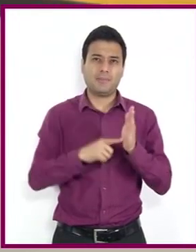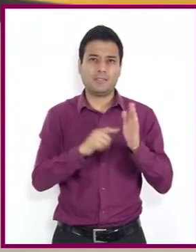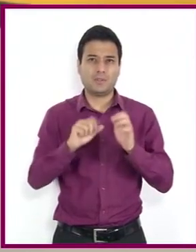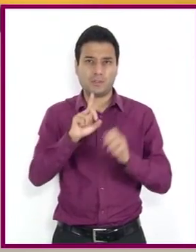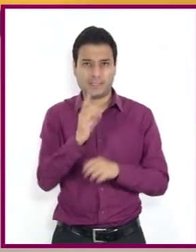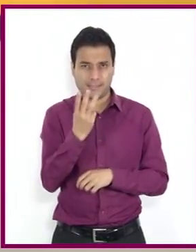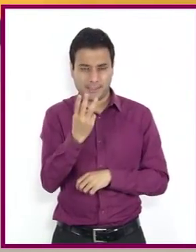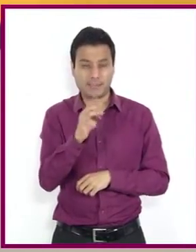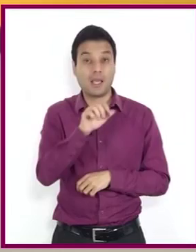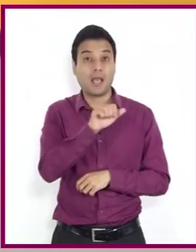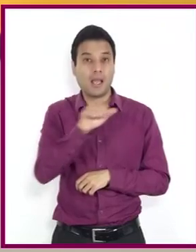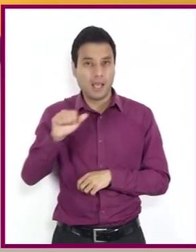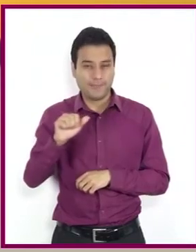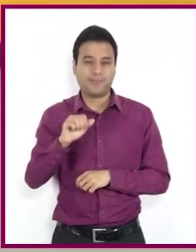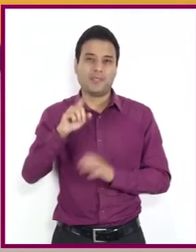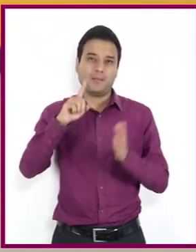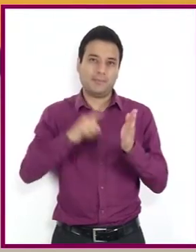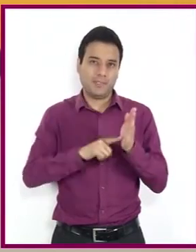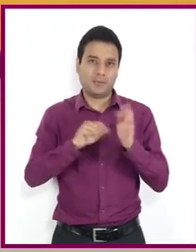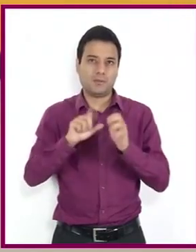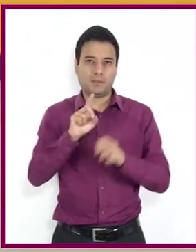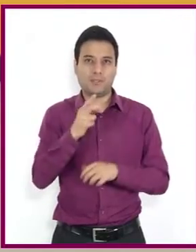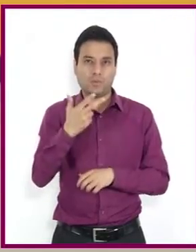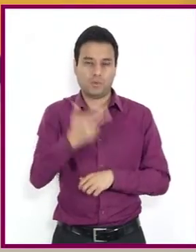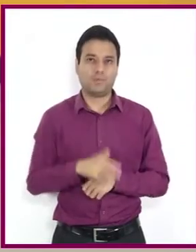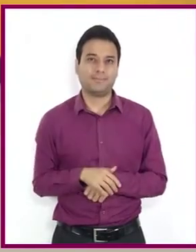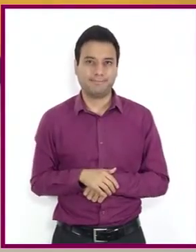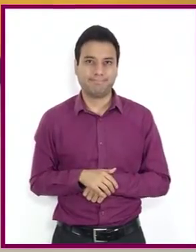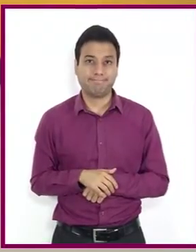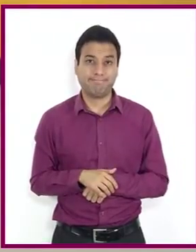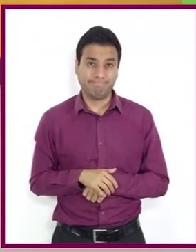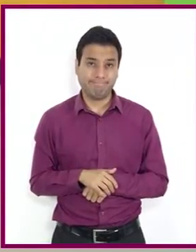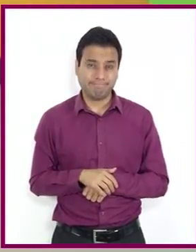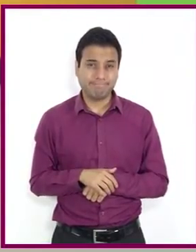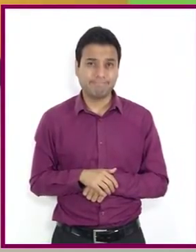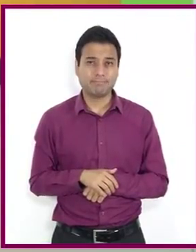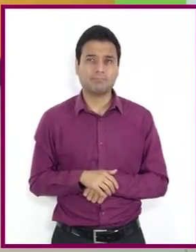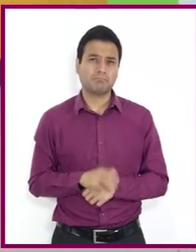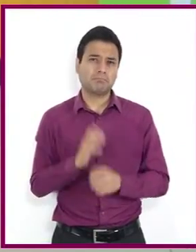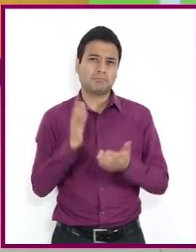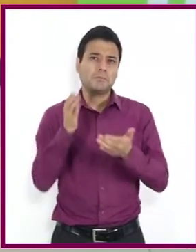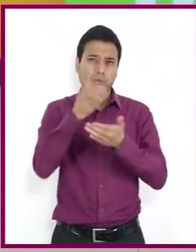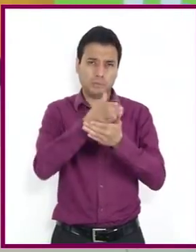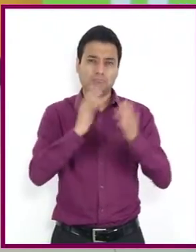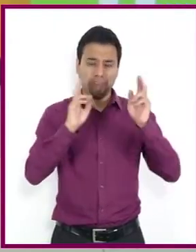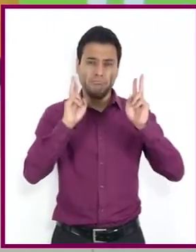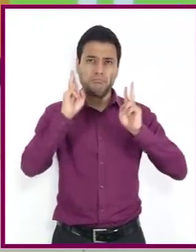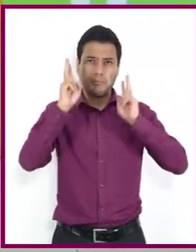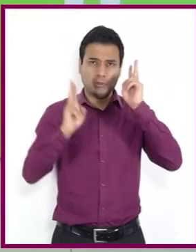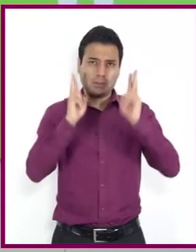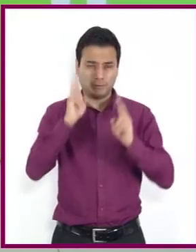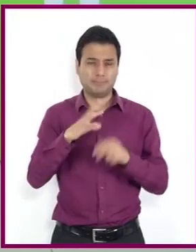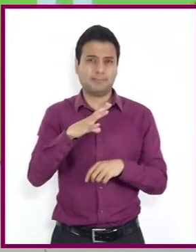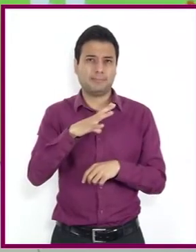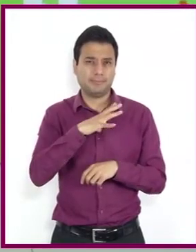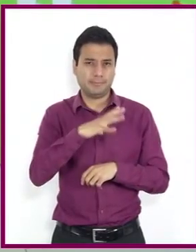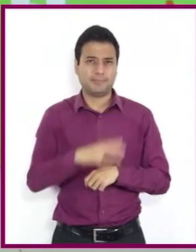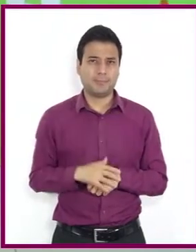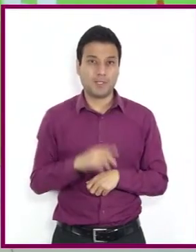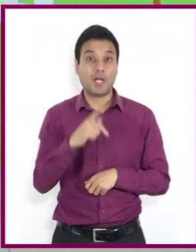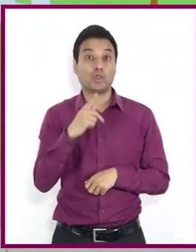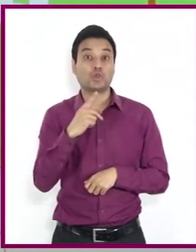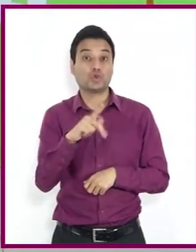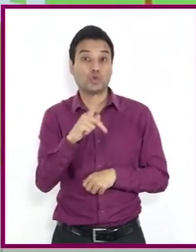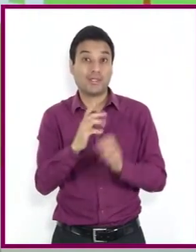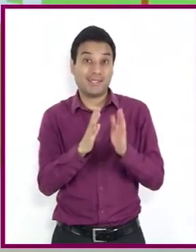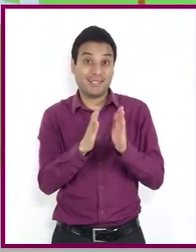1633 hasta 1638. Allí recibe algunas visitas, lo que le permitió que alguna de sus obras en